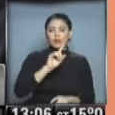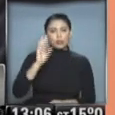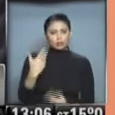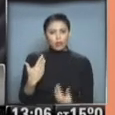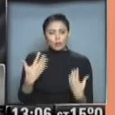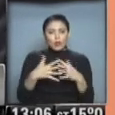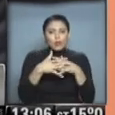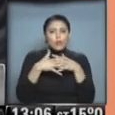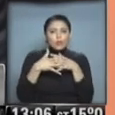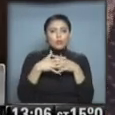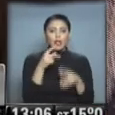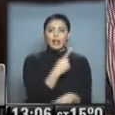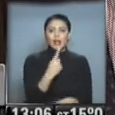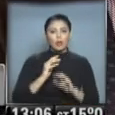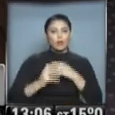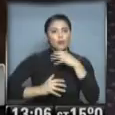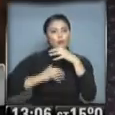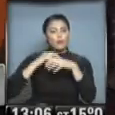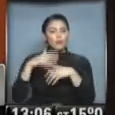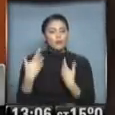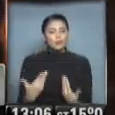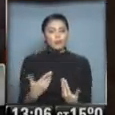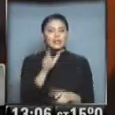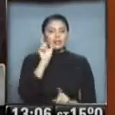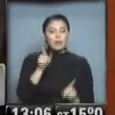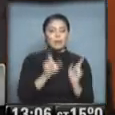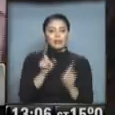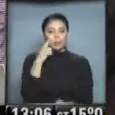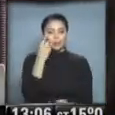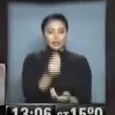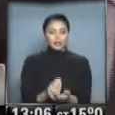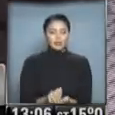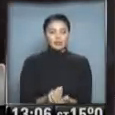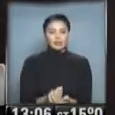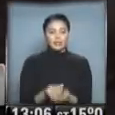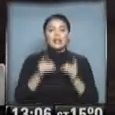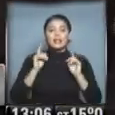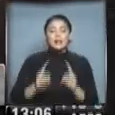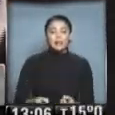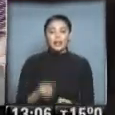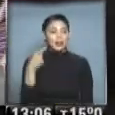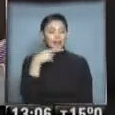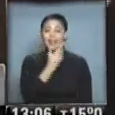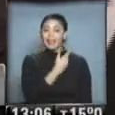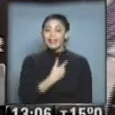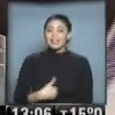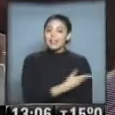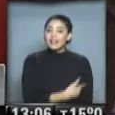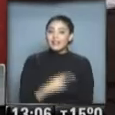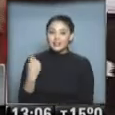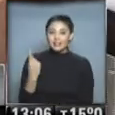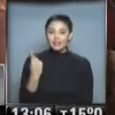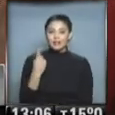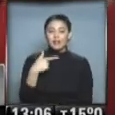bien a cada uno de nuestros vecinos y nuestros ciudadanos y lo mismo que pasó con danielle lo decías voz